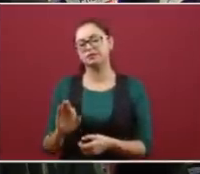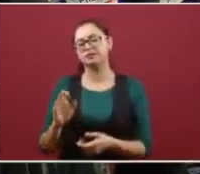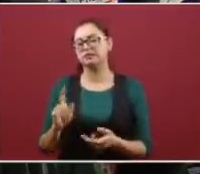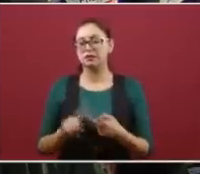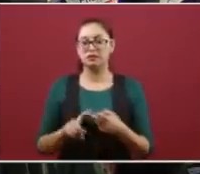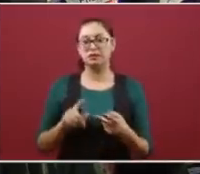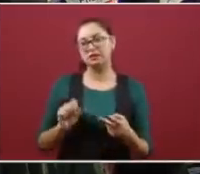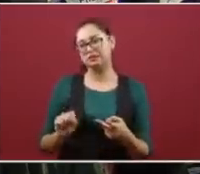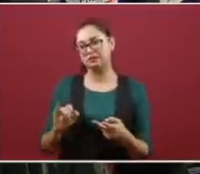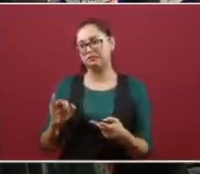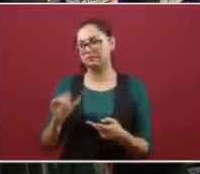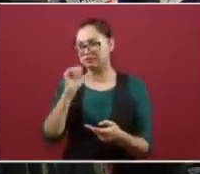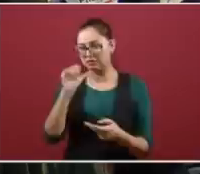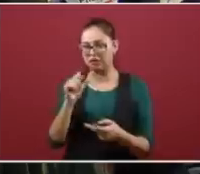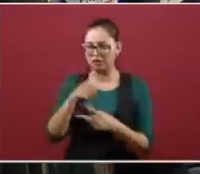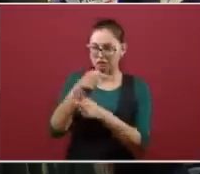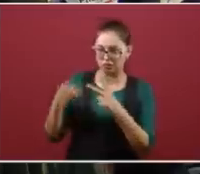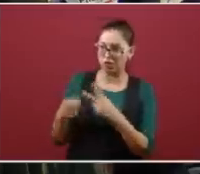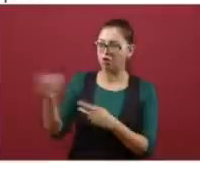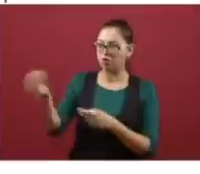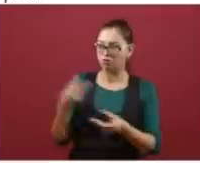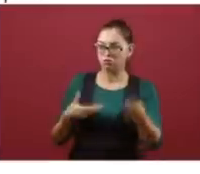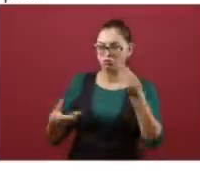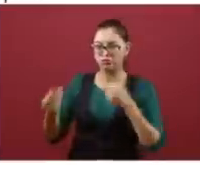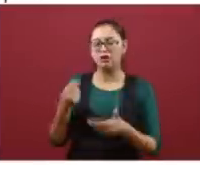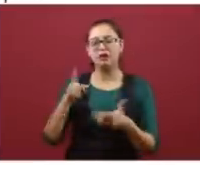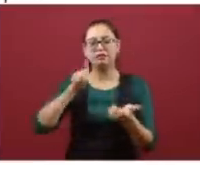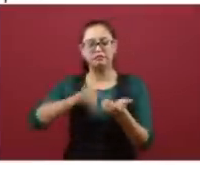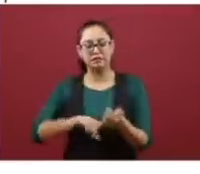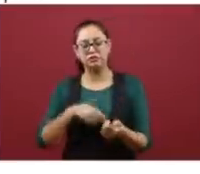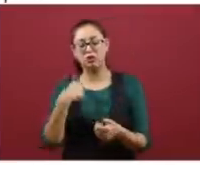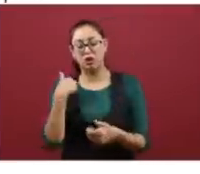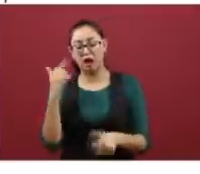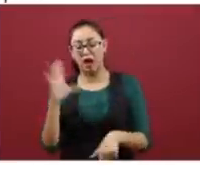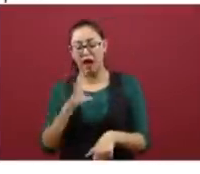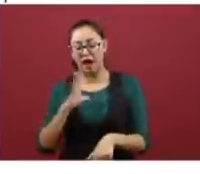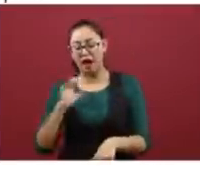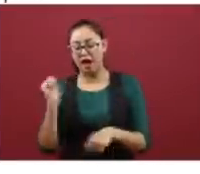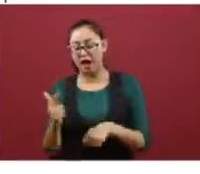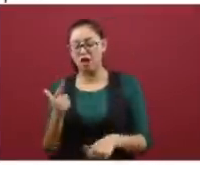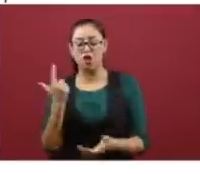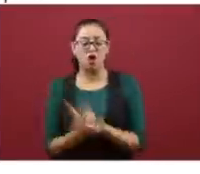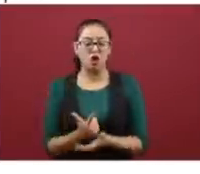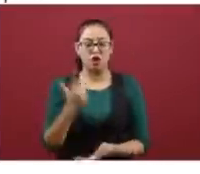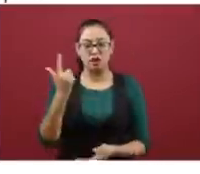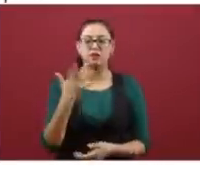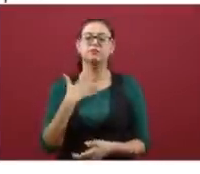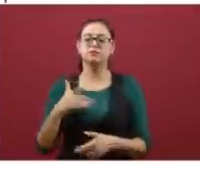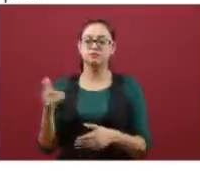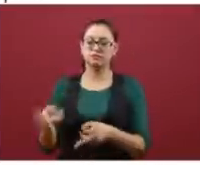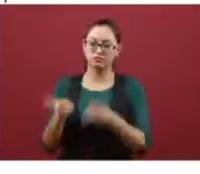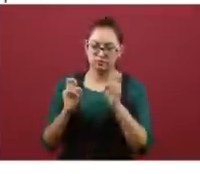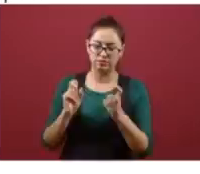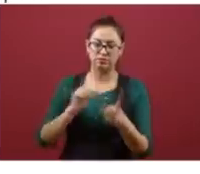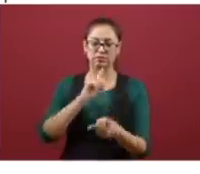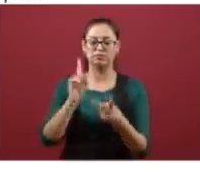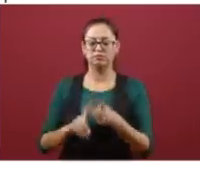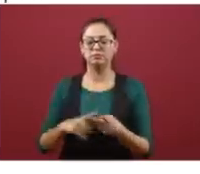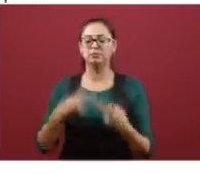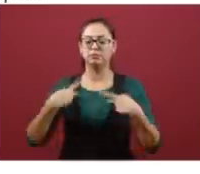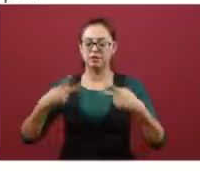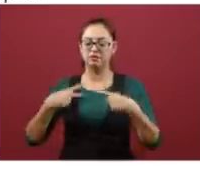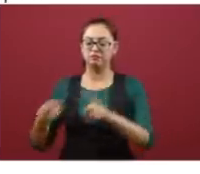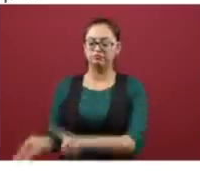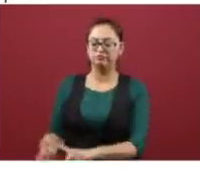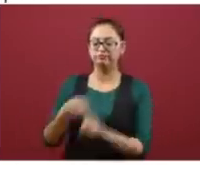financiero en ese sentido se ha desarrollado modelos de riesgo para atender temas vinculados con robo de hidrocarburos temas relacionados con trata de personas